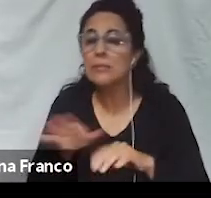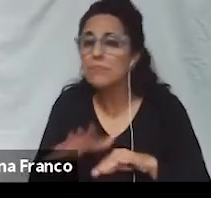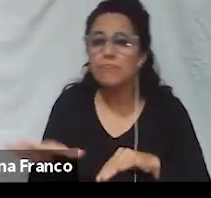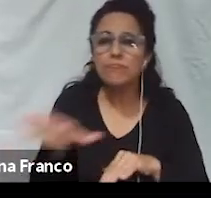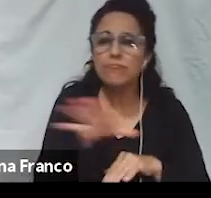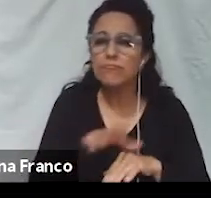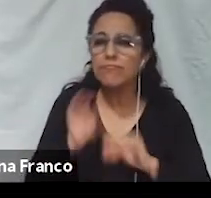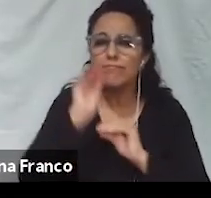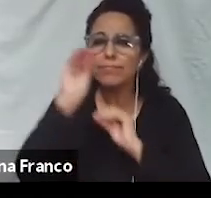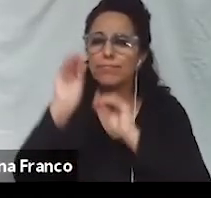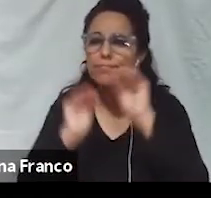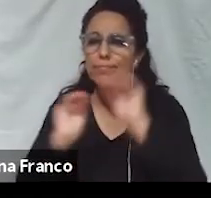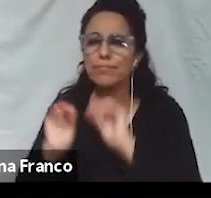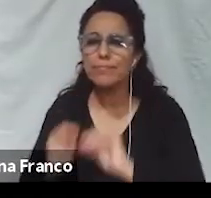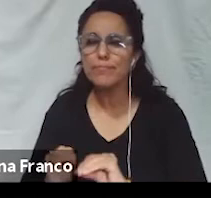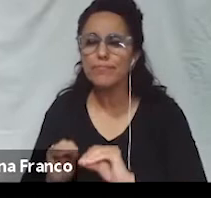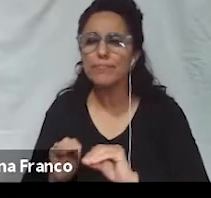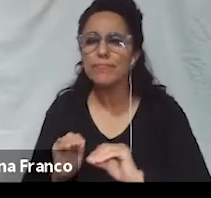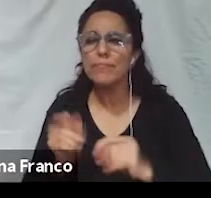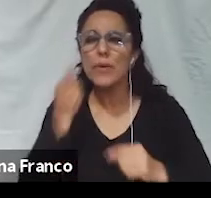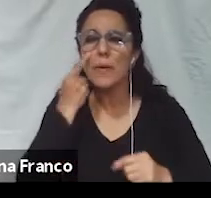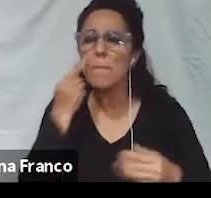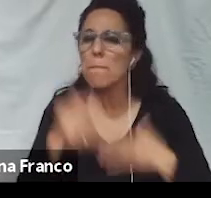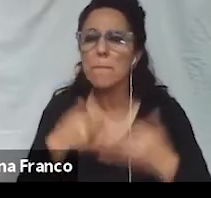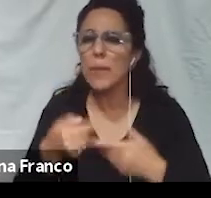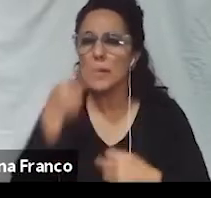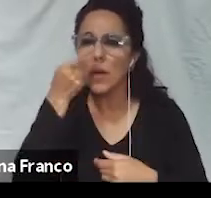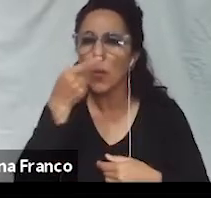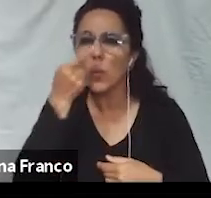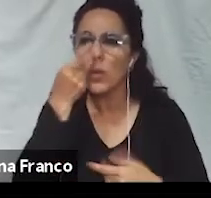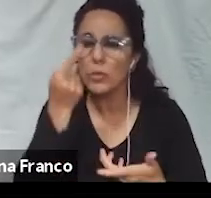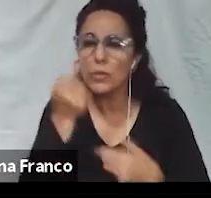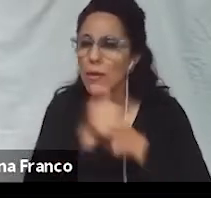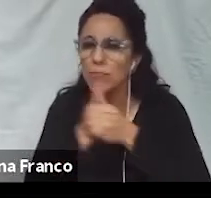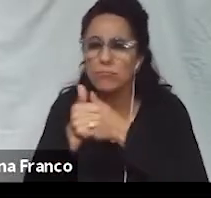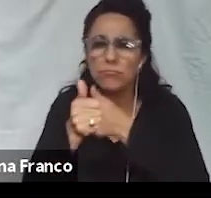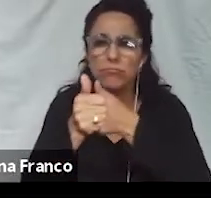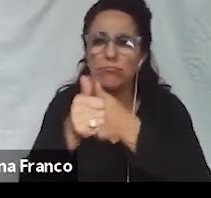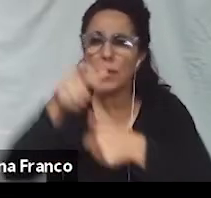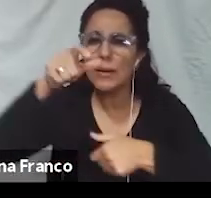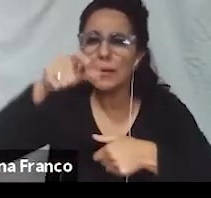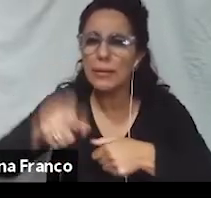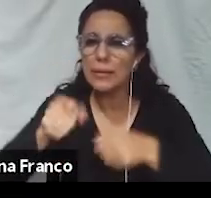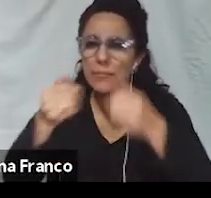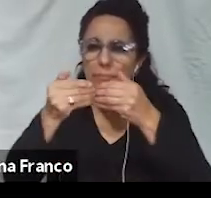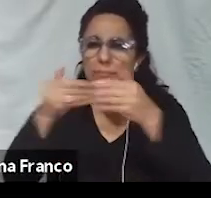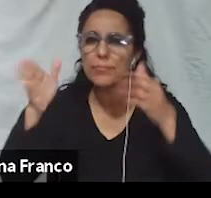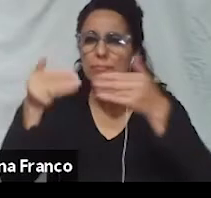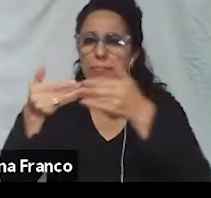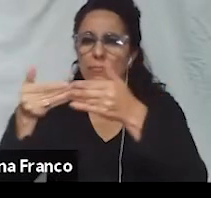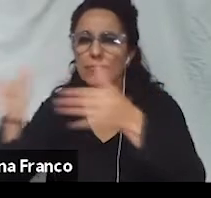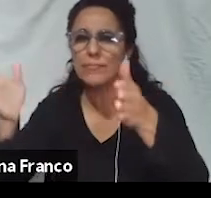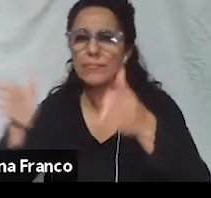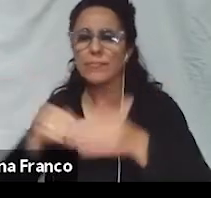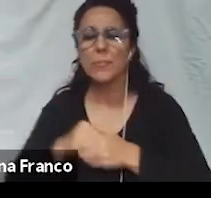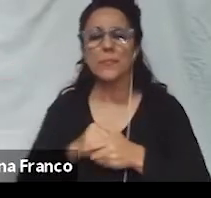lleno este campo, qué pasa, si lleno este no. Vi un link, quise abrirlo, a ver dónde me redirige, es decir, esas ganas